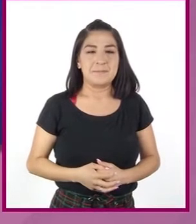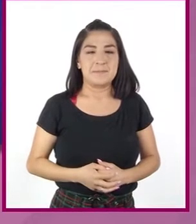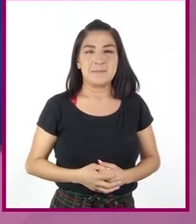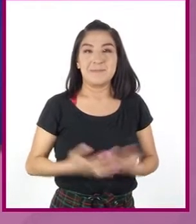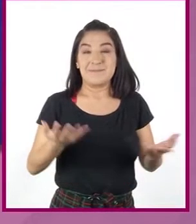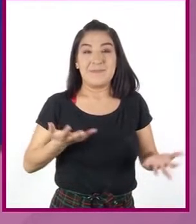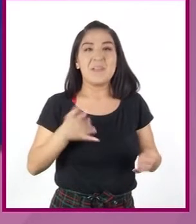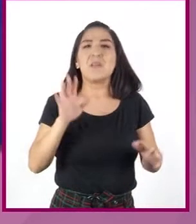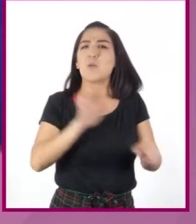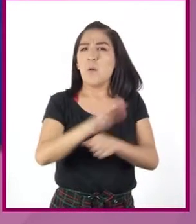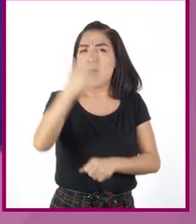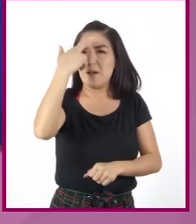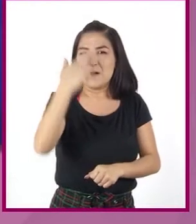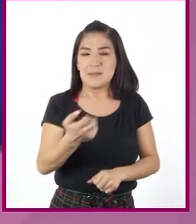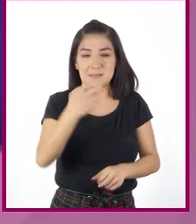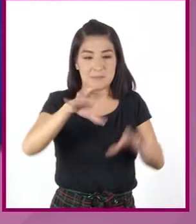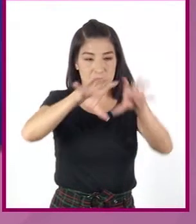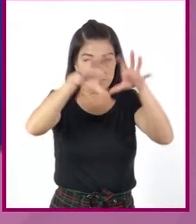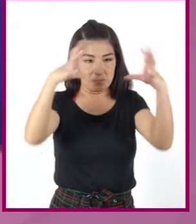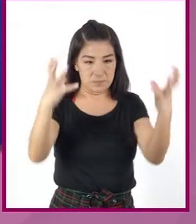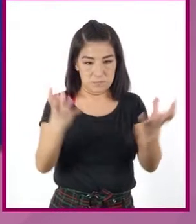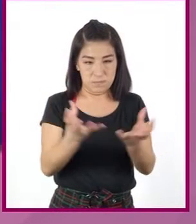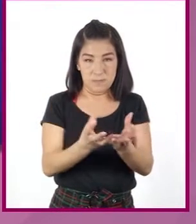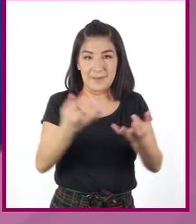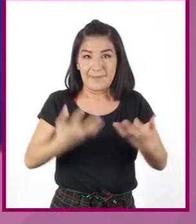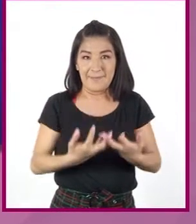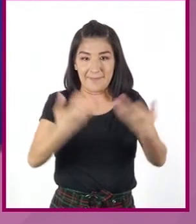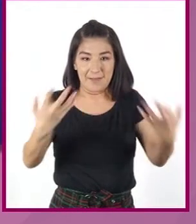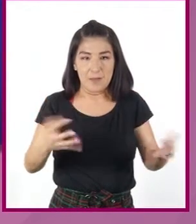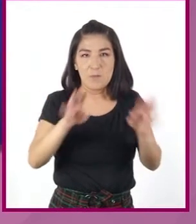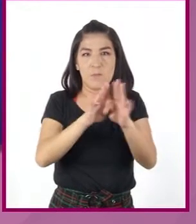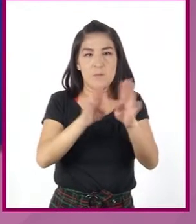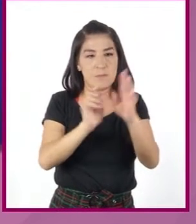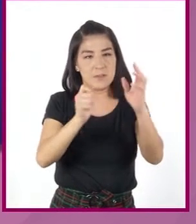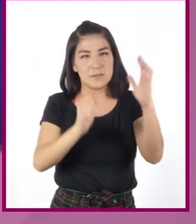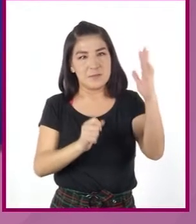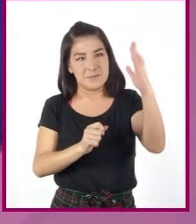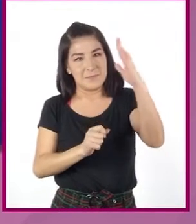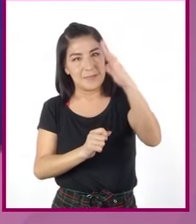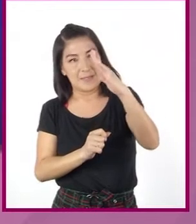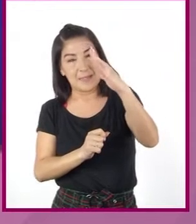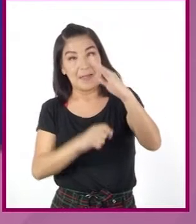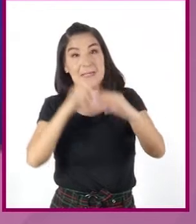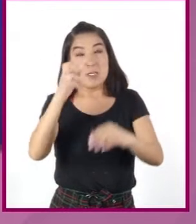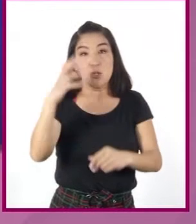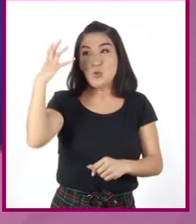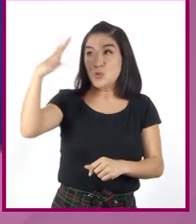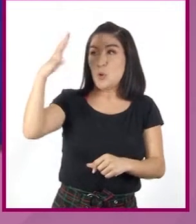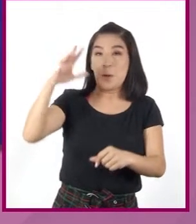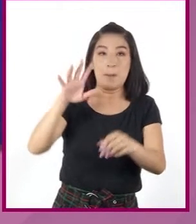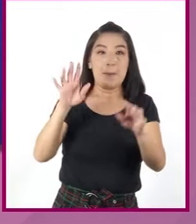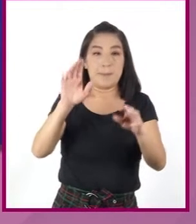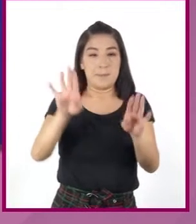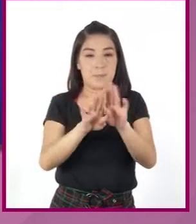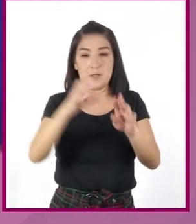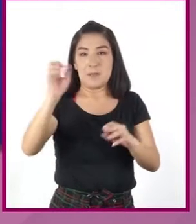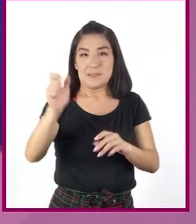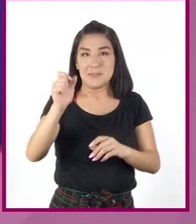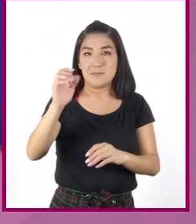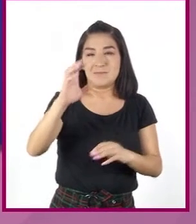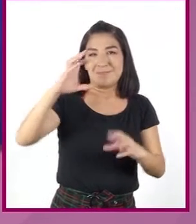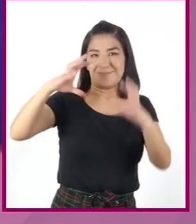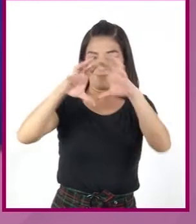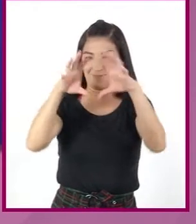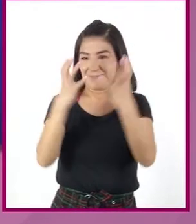Debido a la redondez de la Tierra y la inclinación de su eje, Los rayos solares se distribuyen de manera distinta sobre su